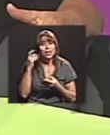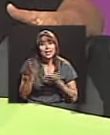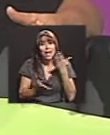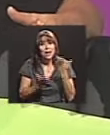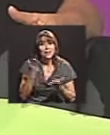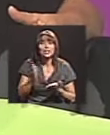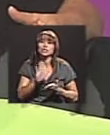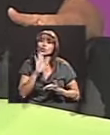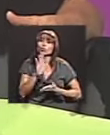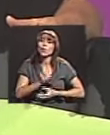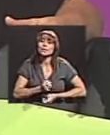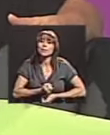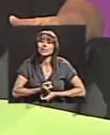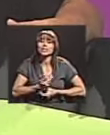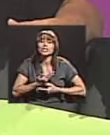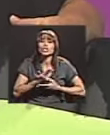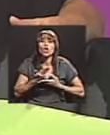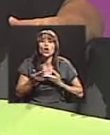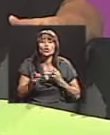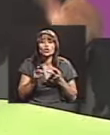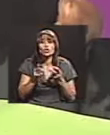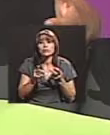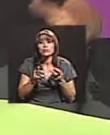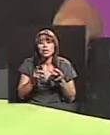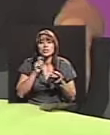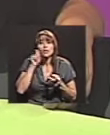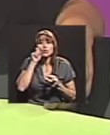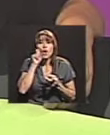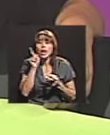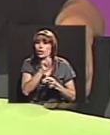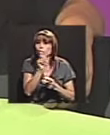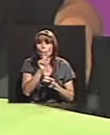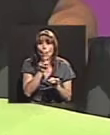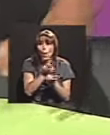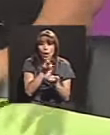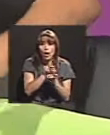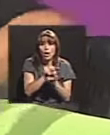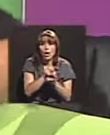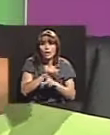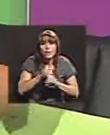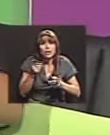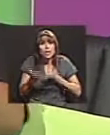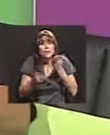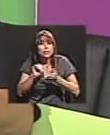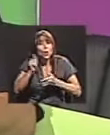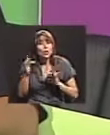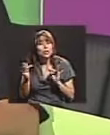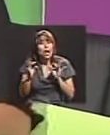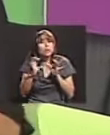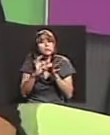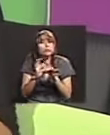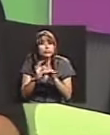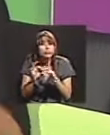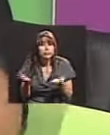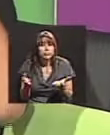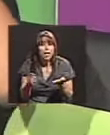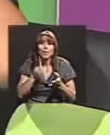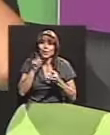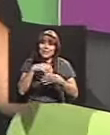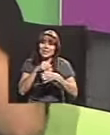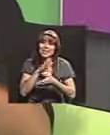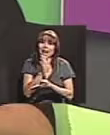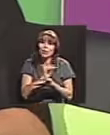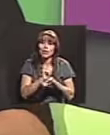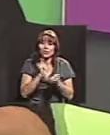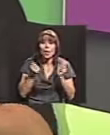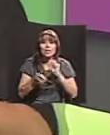expresión sexual en la penetración no la están teniendo Quién dice si hay que hacerse algunas adecuaciones dónde viene el proceso de de